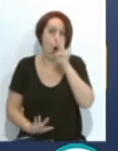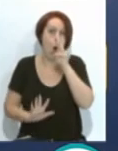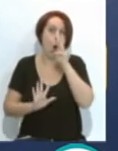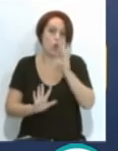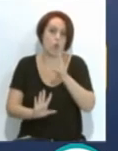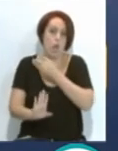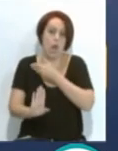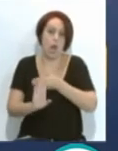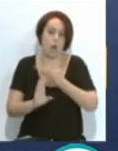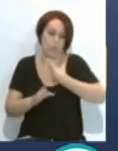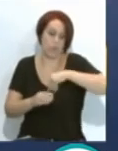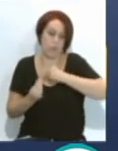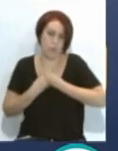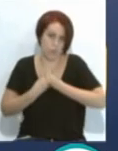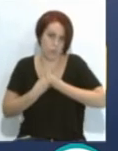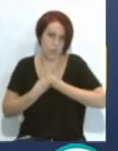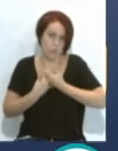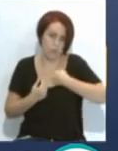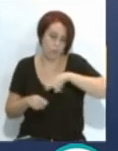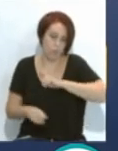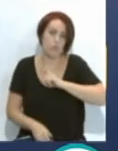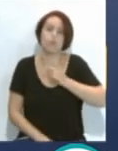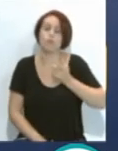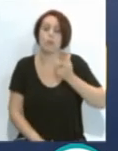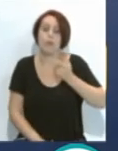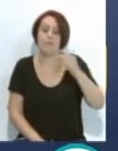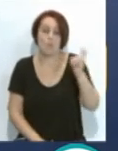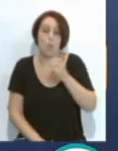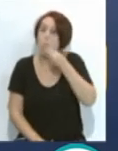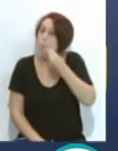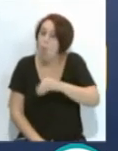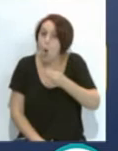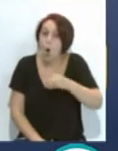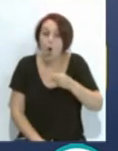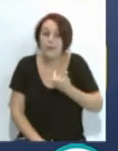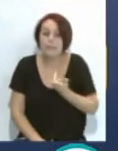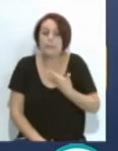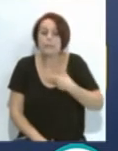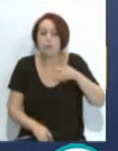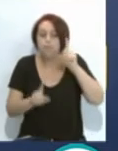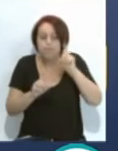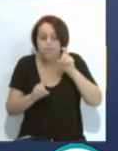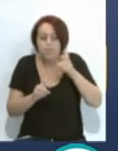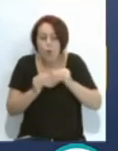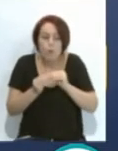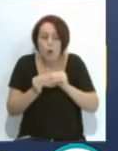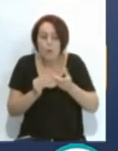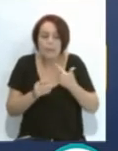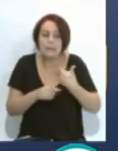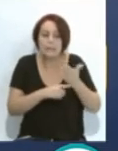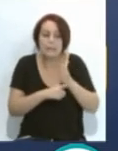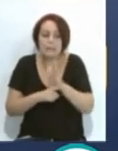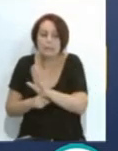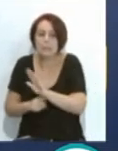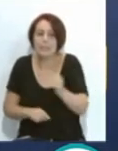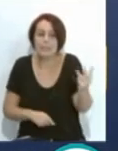vino prácticamente de cadete y que se había ido formando nuestra forma de ser, el que tuviera esas 3 ofertas